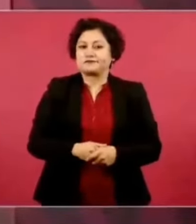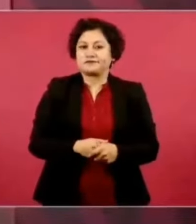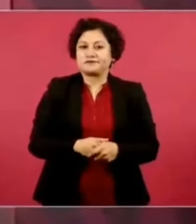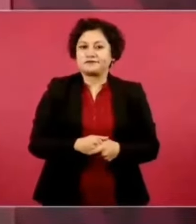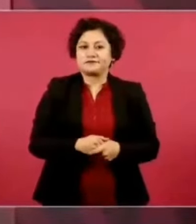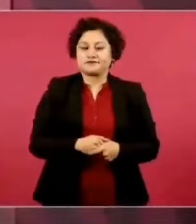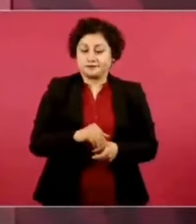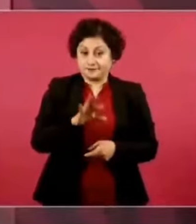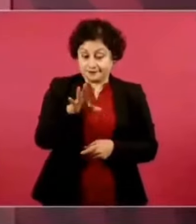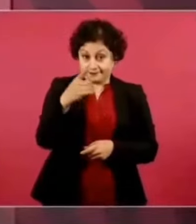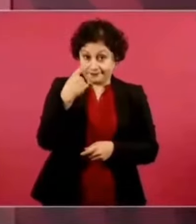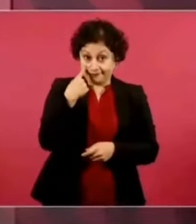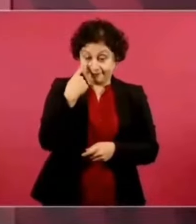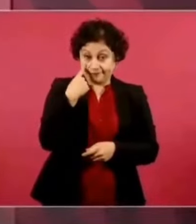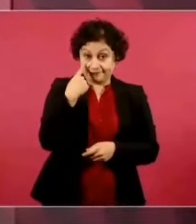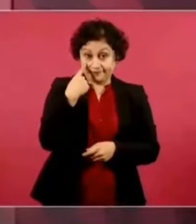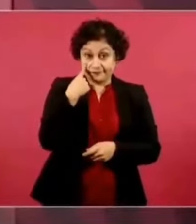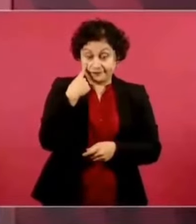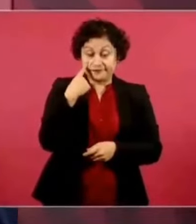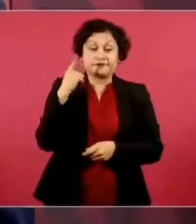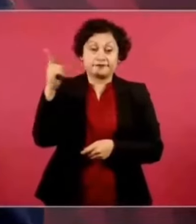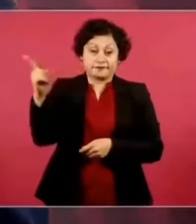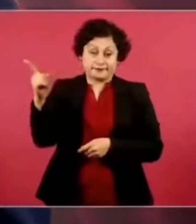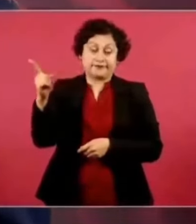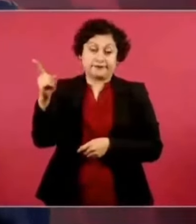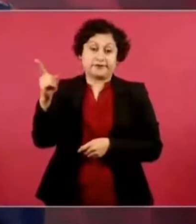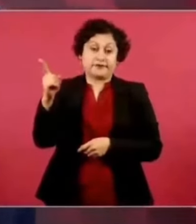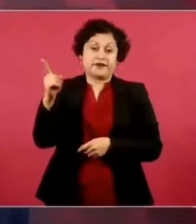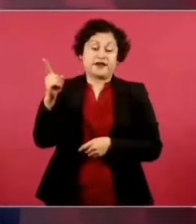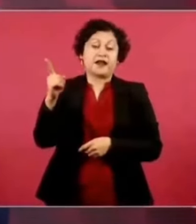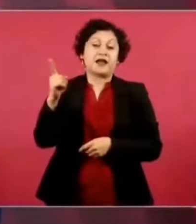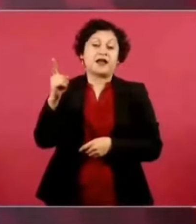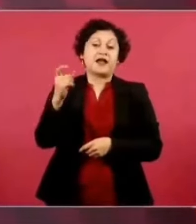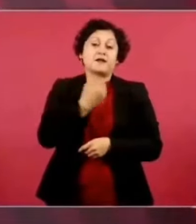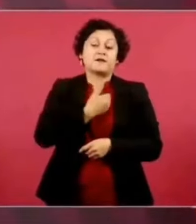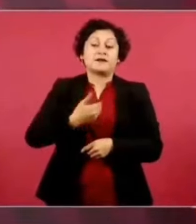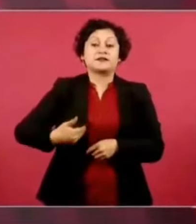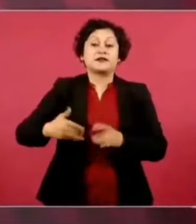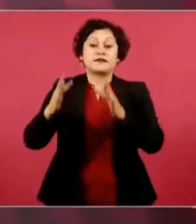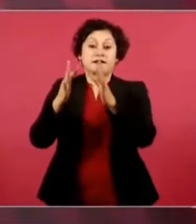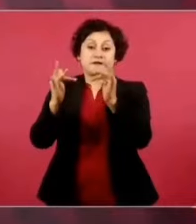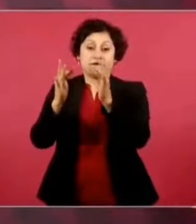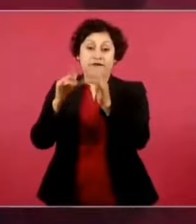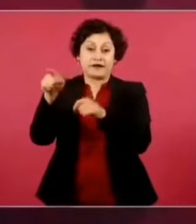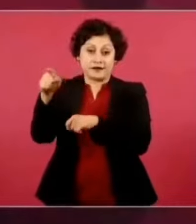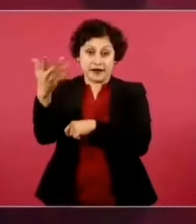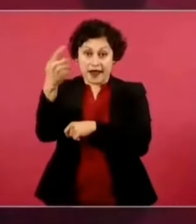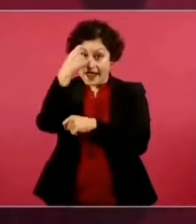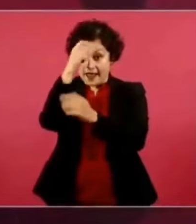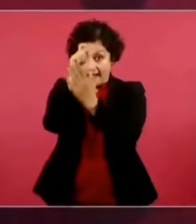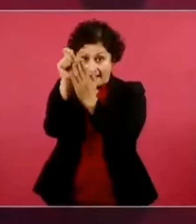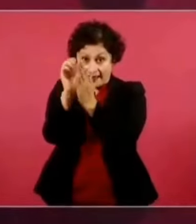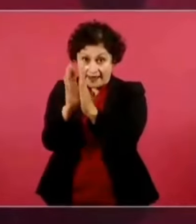que Sarkozy, presidente de Francia, cuando Calderón